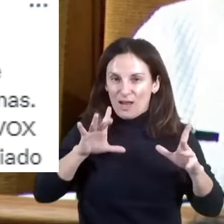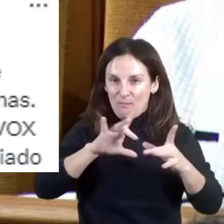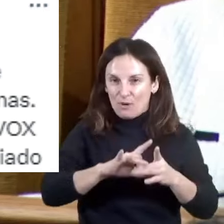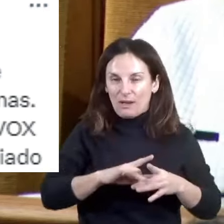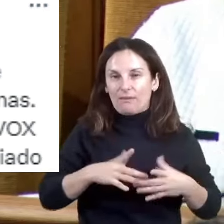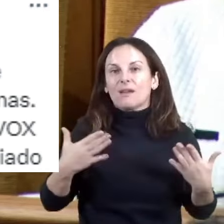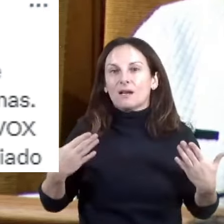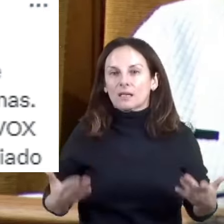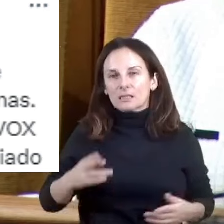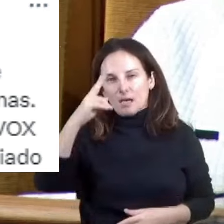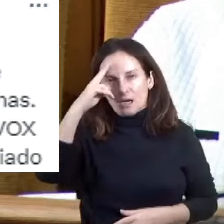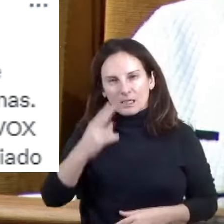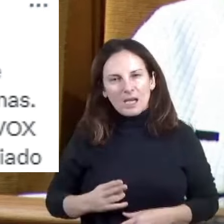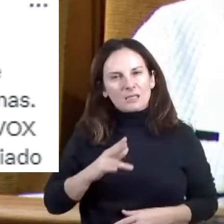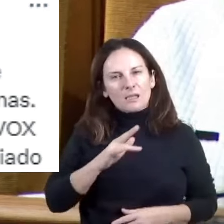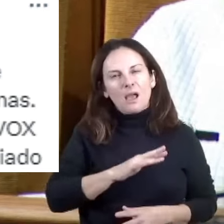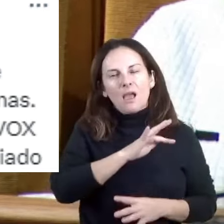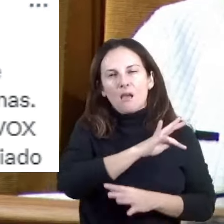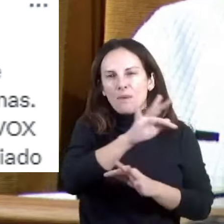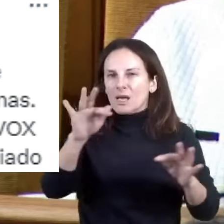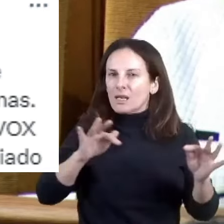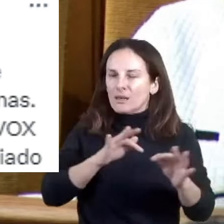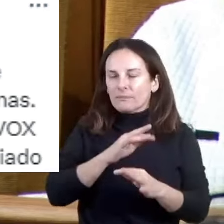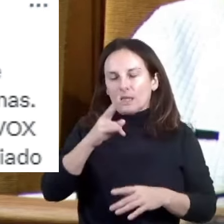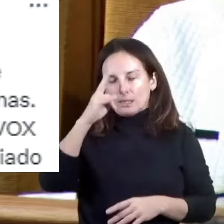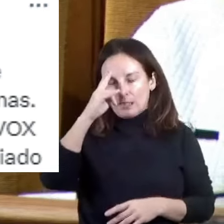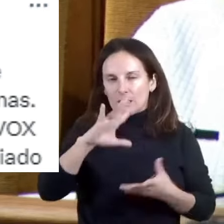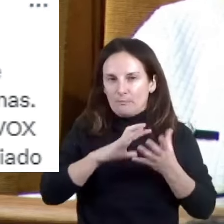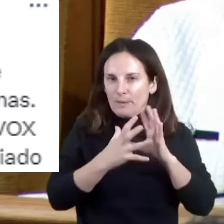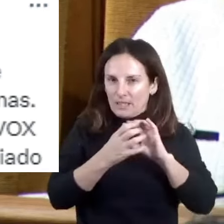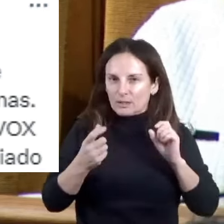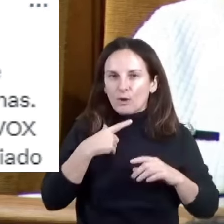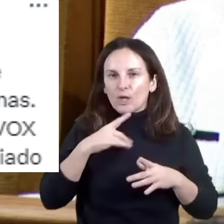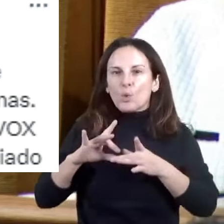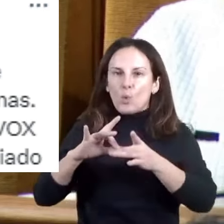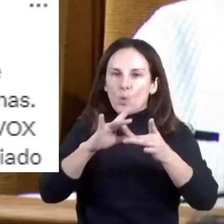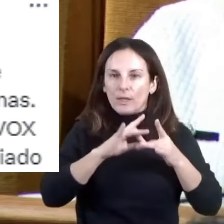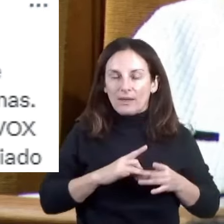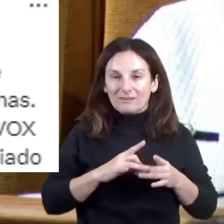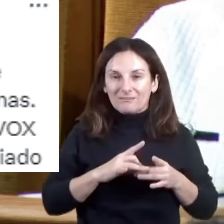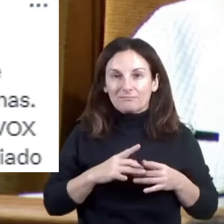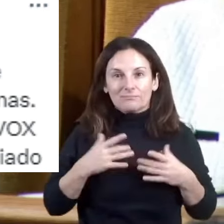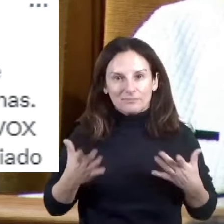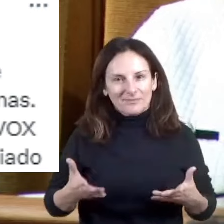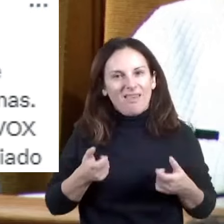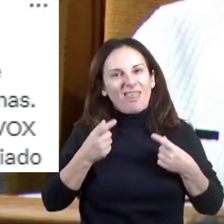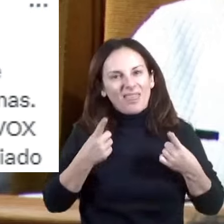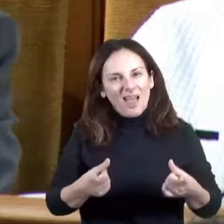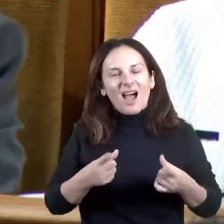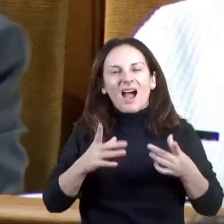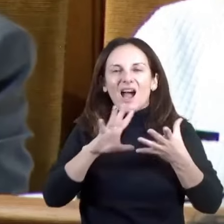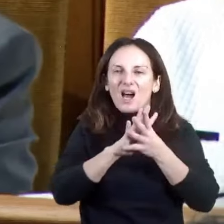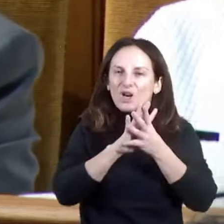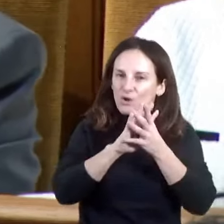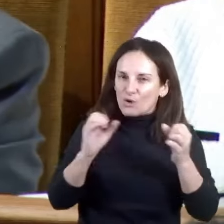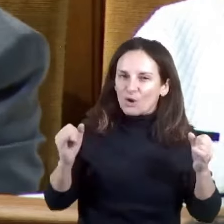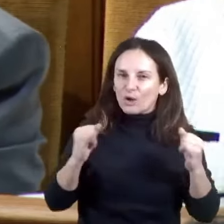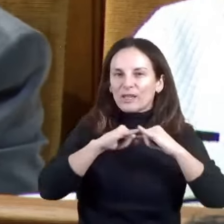unidad sino más bien lejos de contribuir a la Concordia y a la paz social se